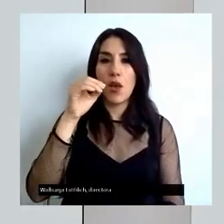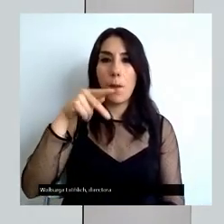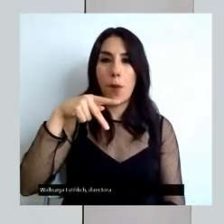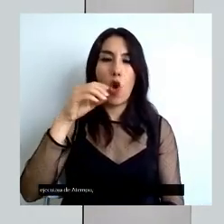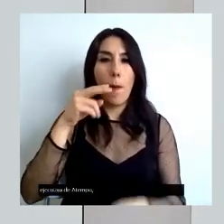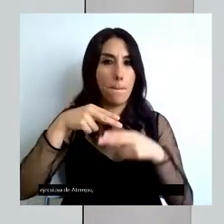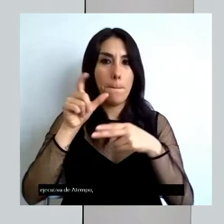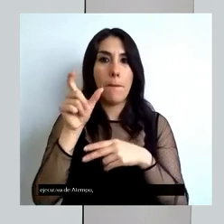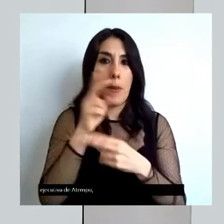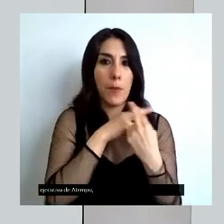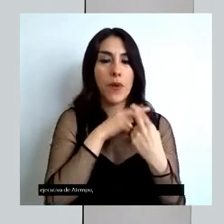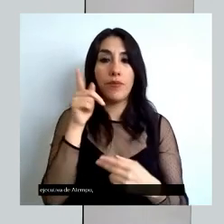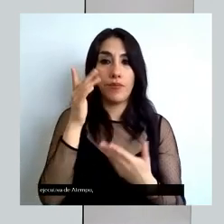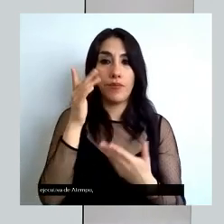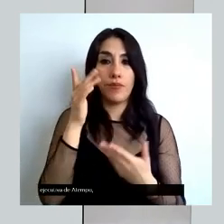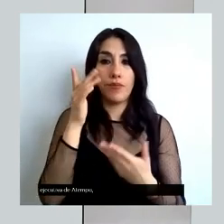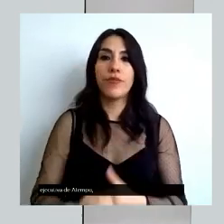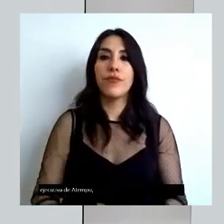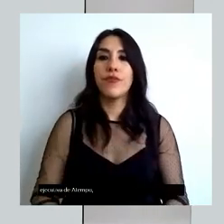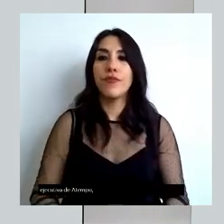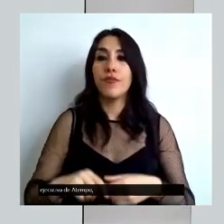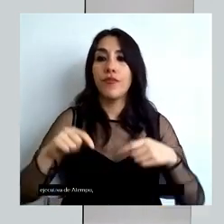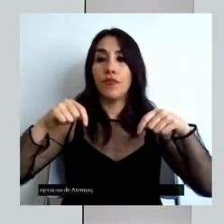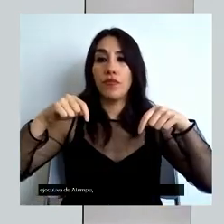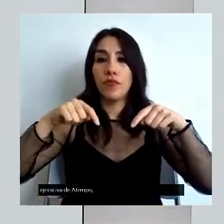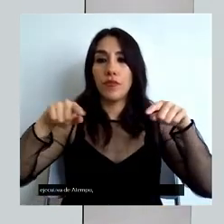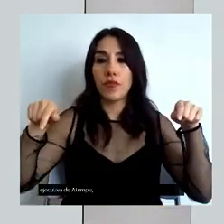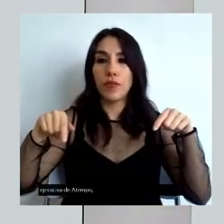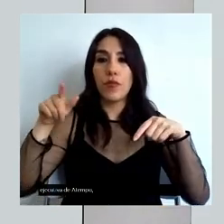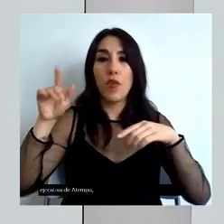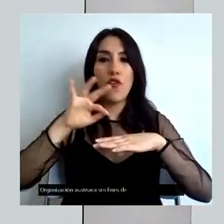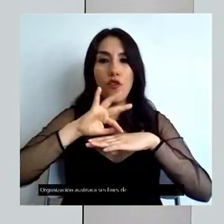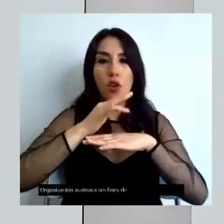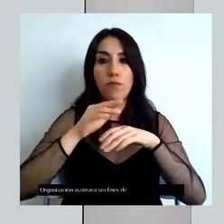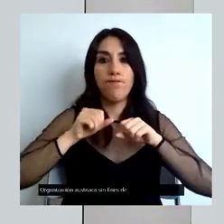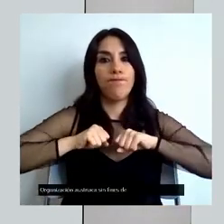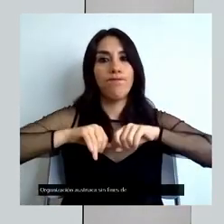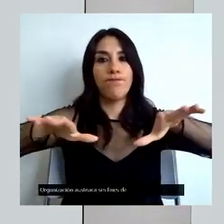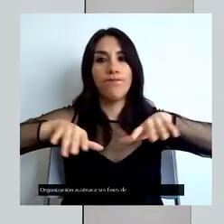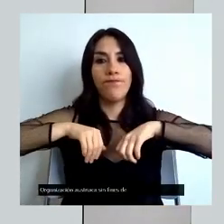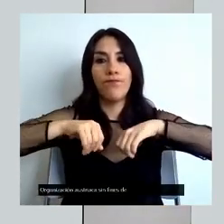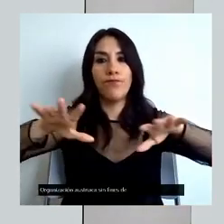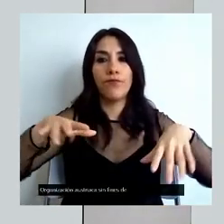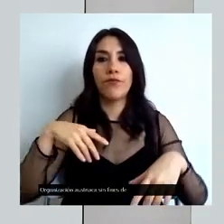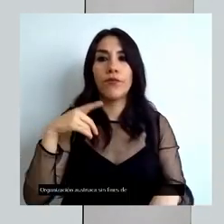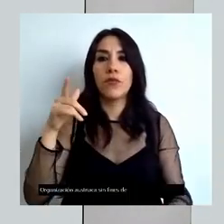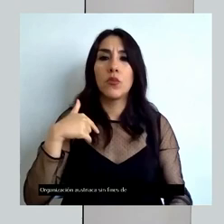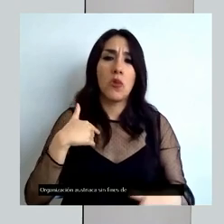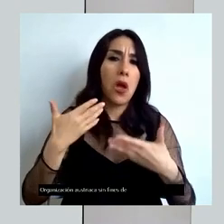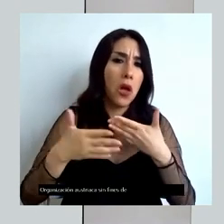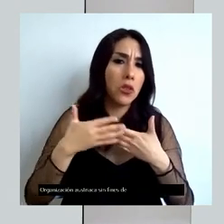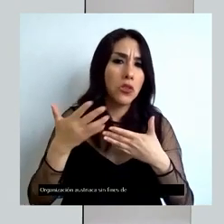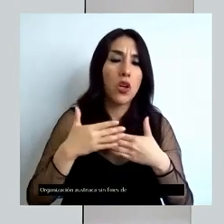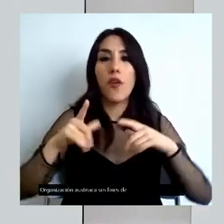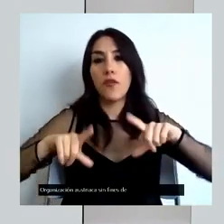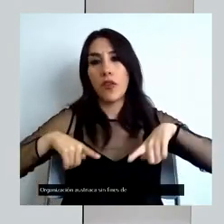y productos para hacer más fácil la vida de las personas con discapacidad.